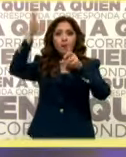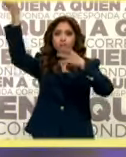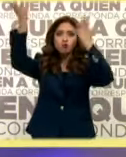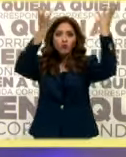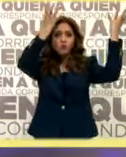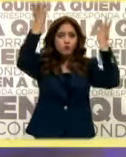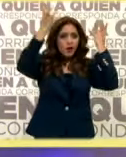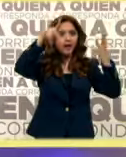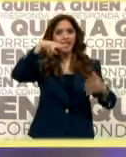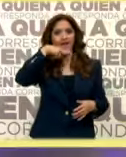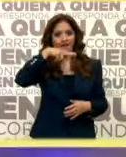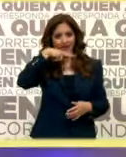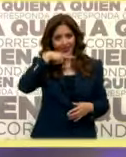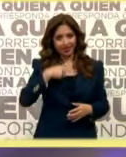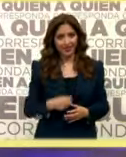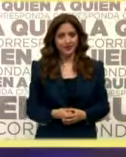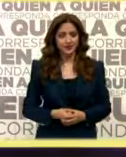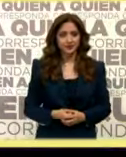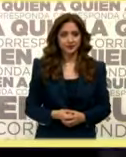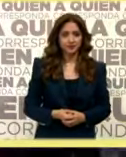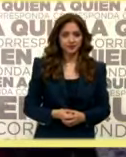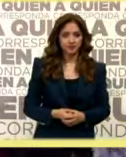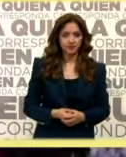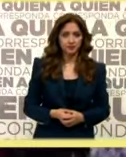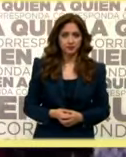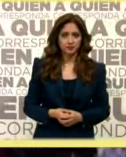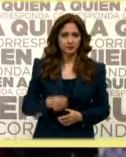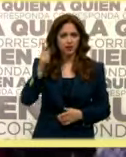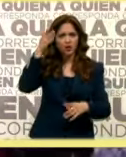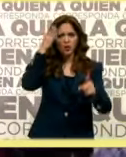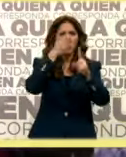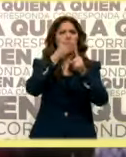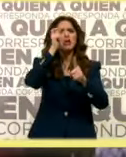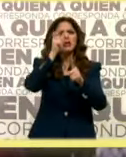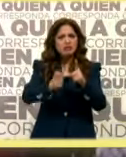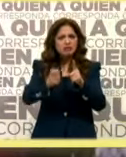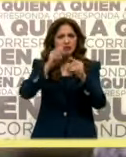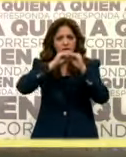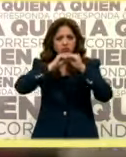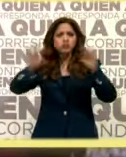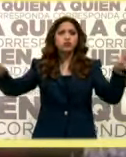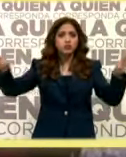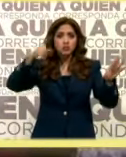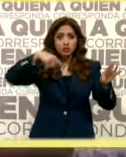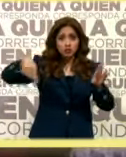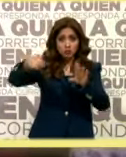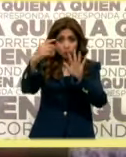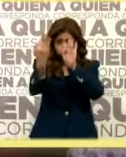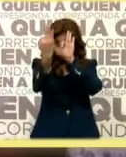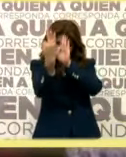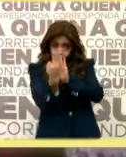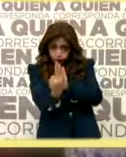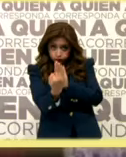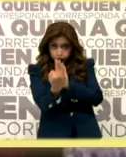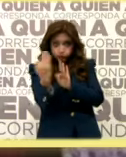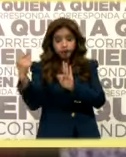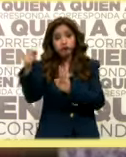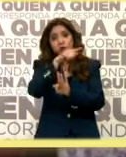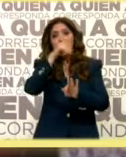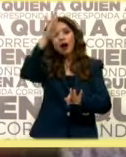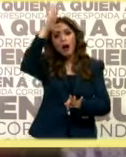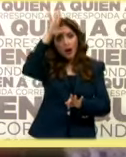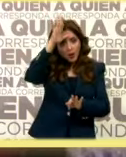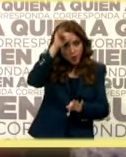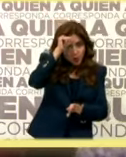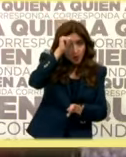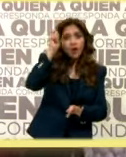productos navideños. El objetivo principal de este evento es que exista un trato directo de manera cordial, pero que